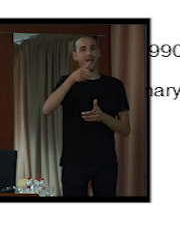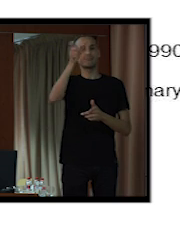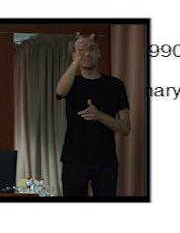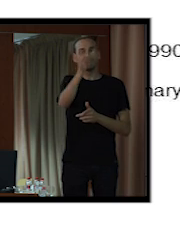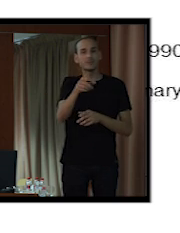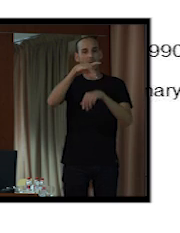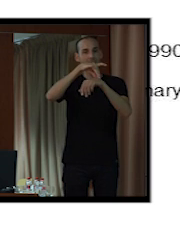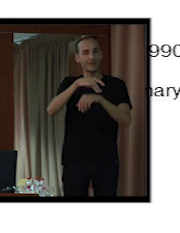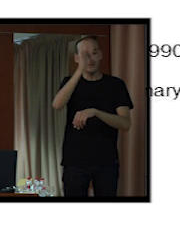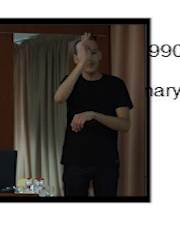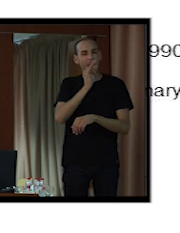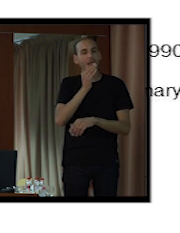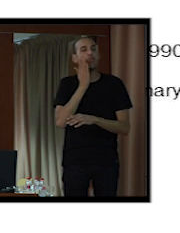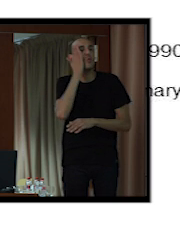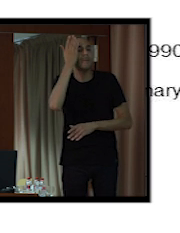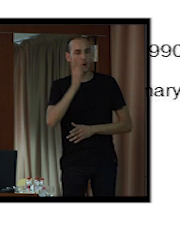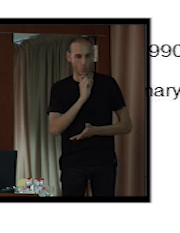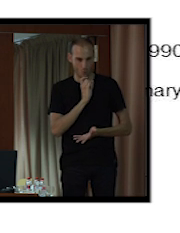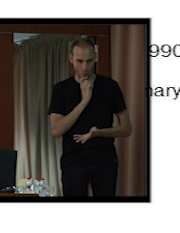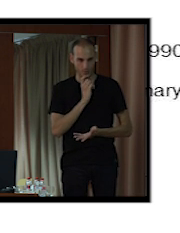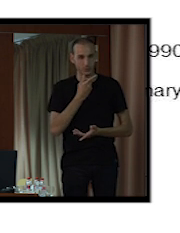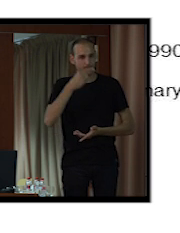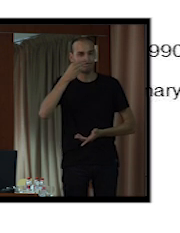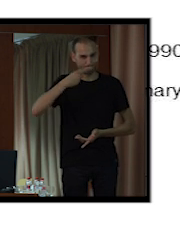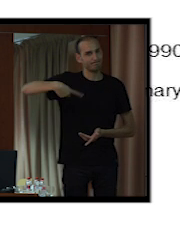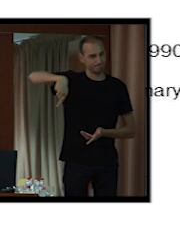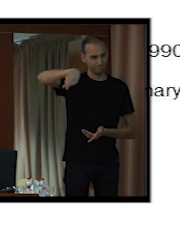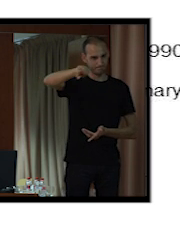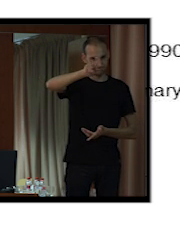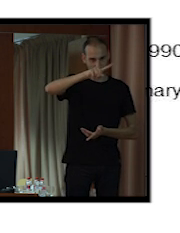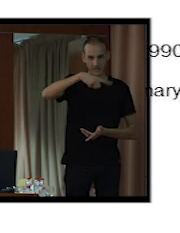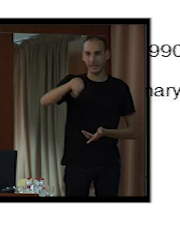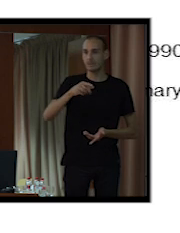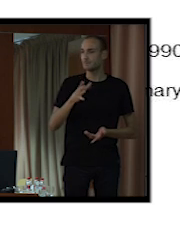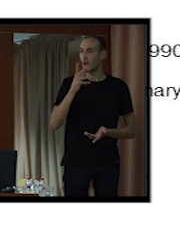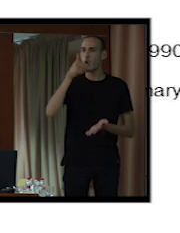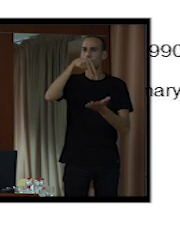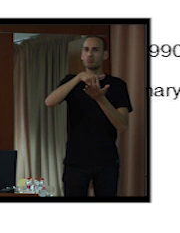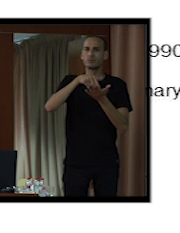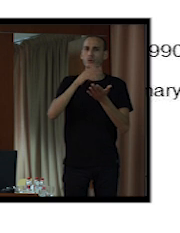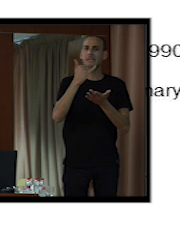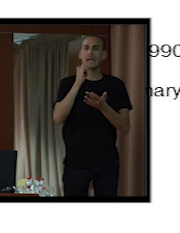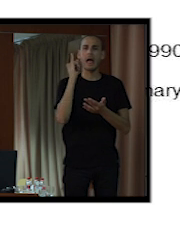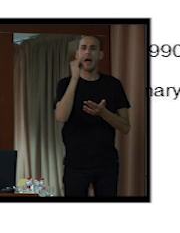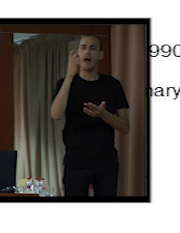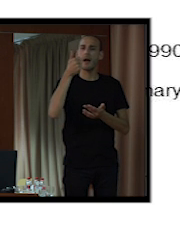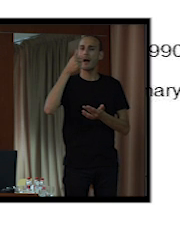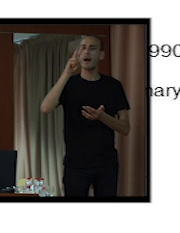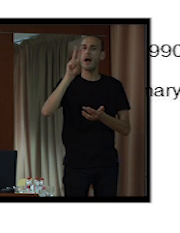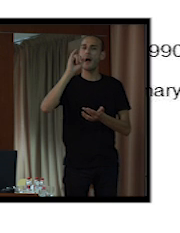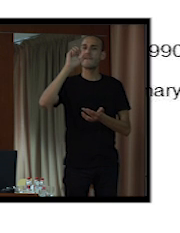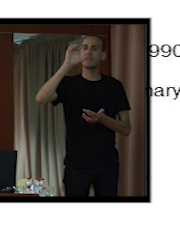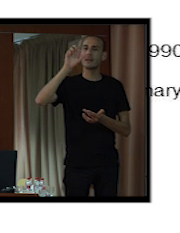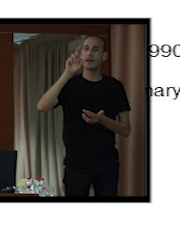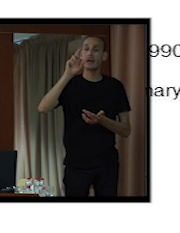yo que os interesa. Sabéis que la Academia Americana de Reumatología, no está Javier hoy, me metió en el lío y